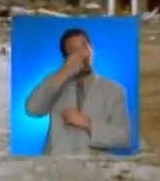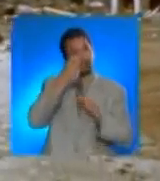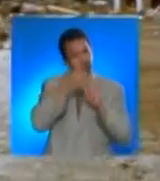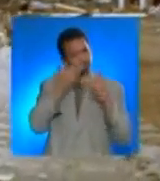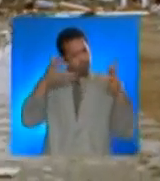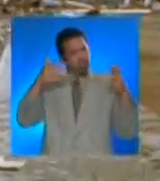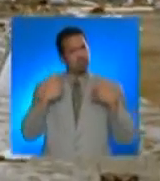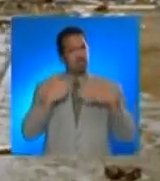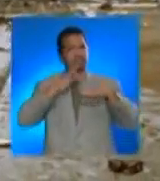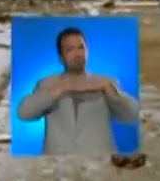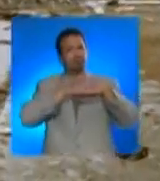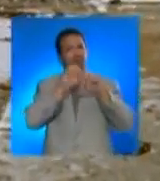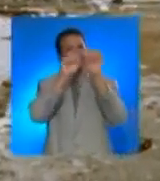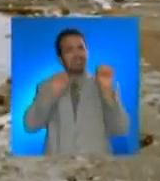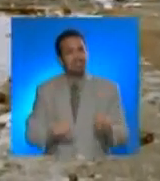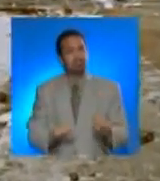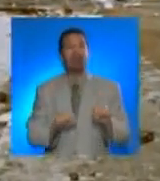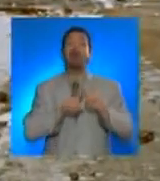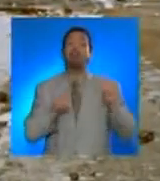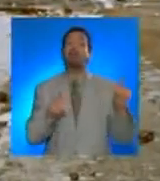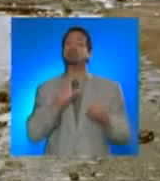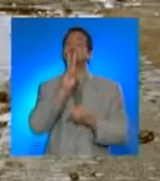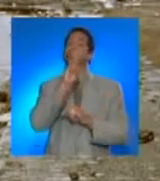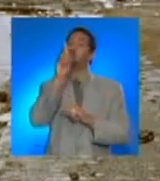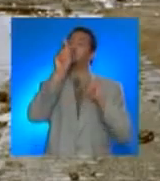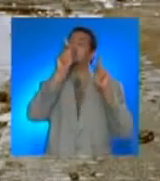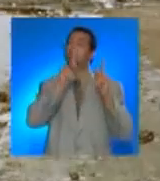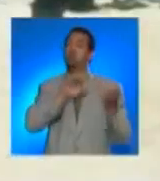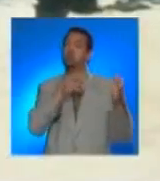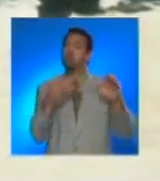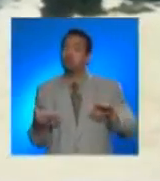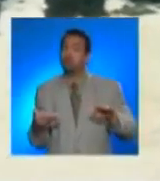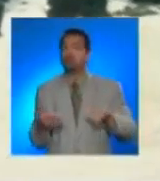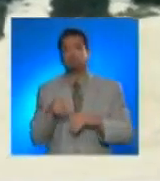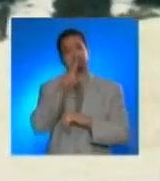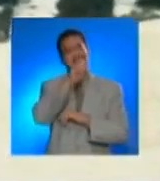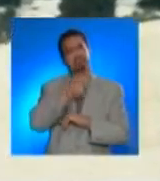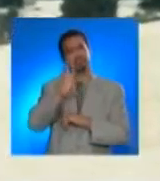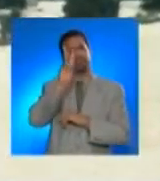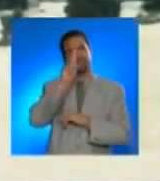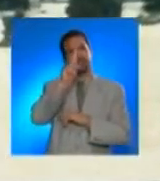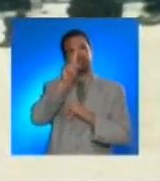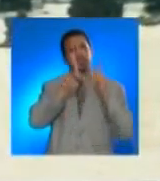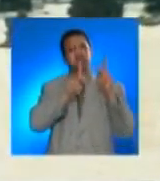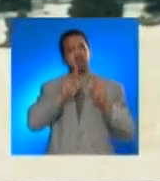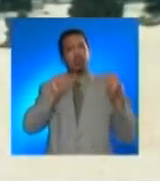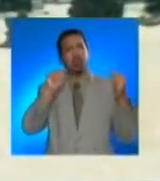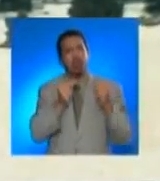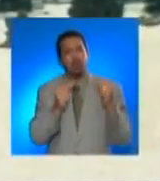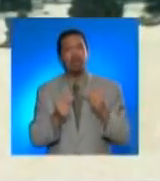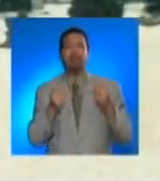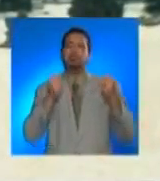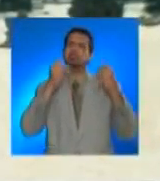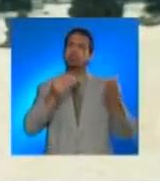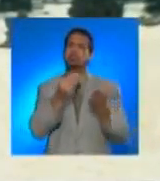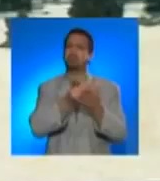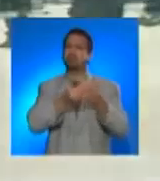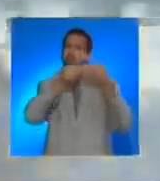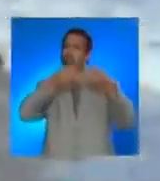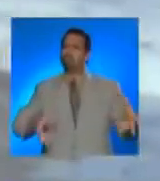el 22 de mayo de 1960 en Chile. Dejó a más de 2 millones de personas sin hogar y más de 3.000